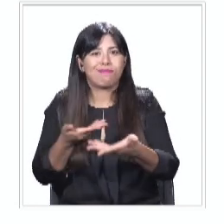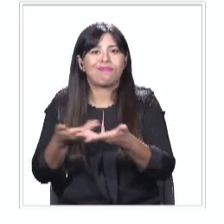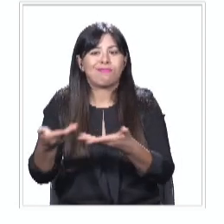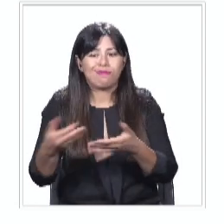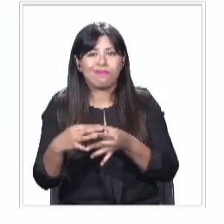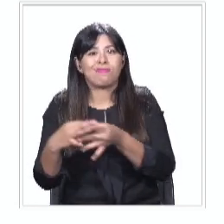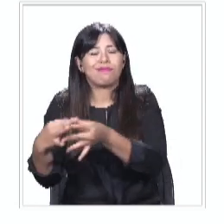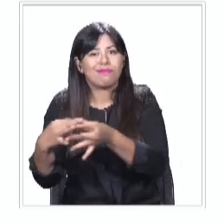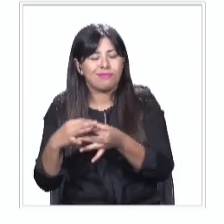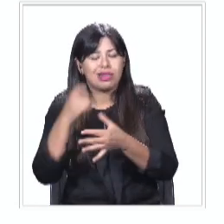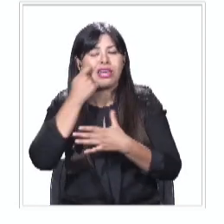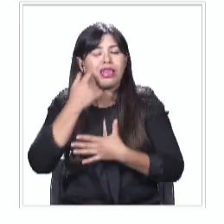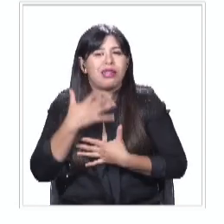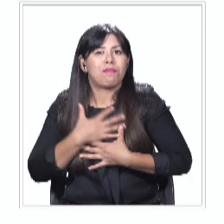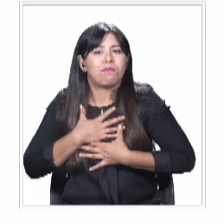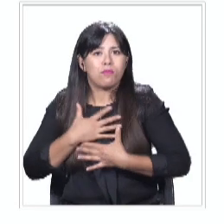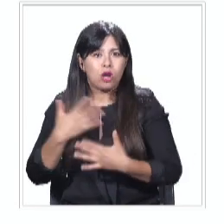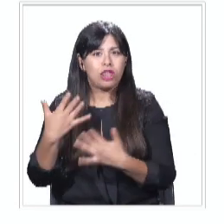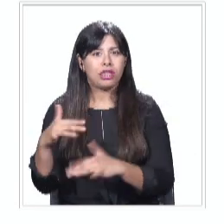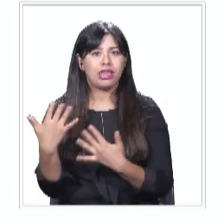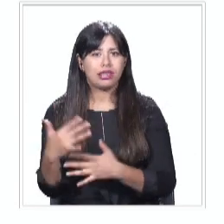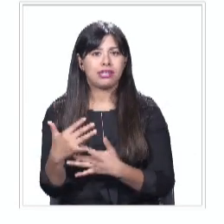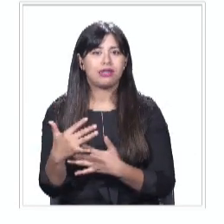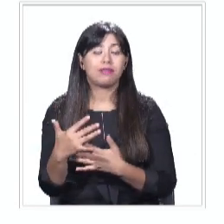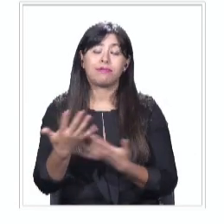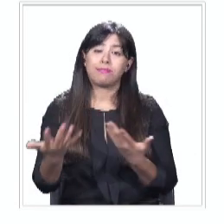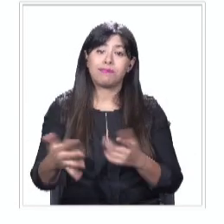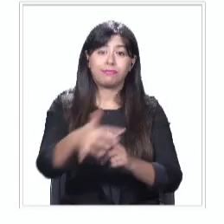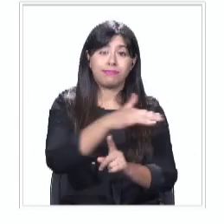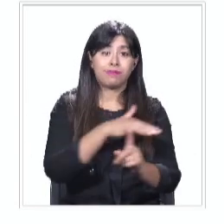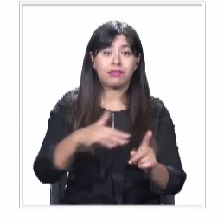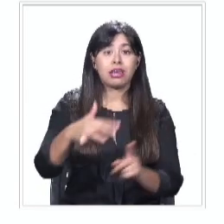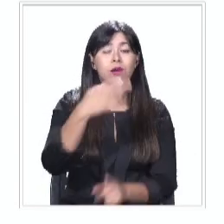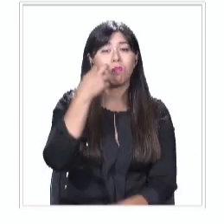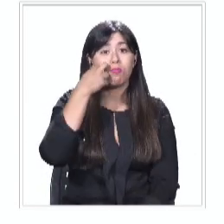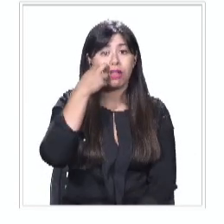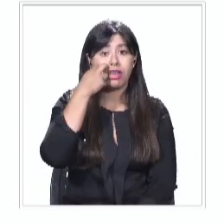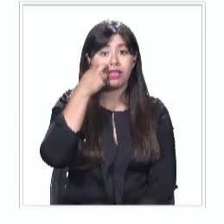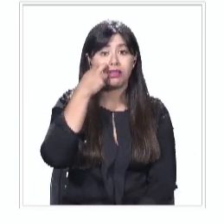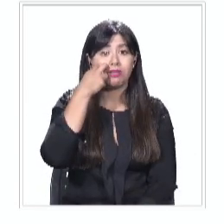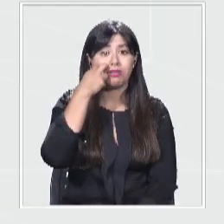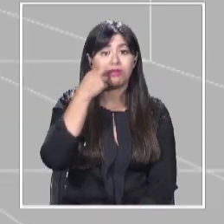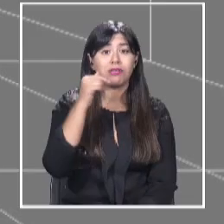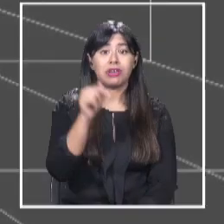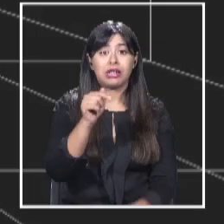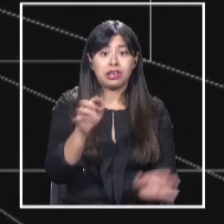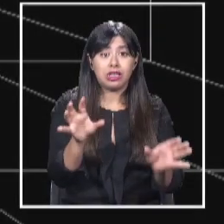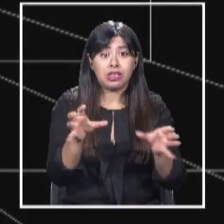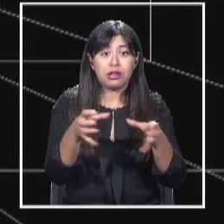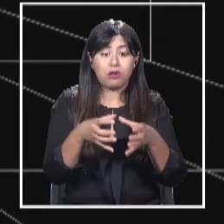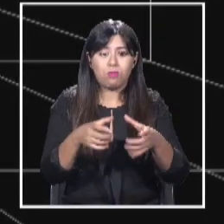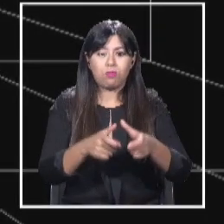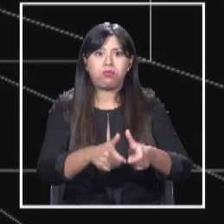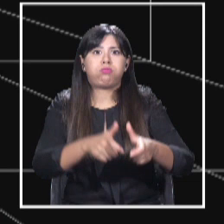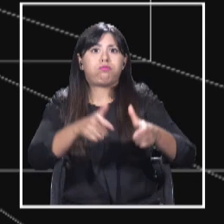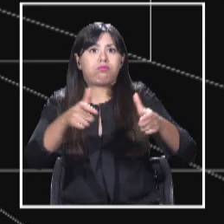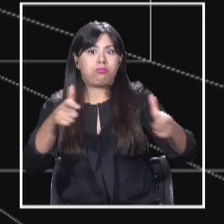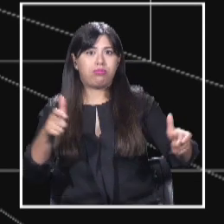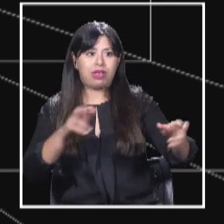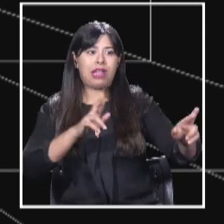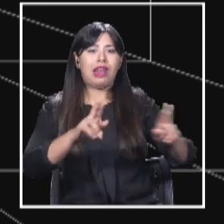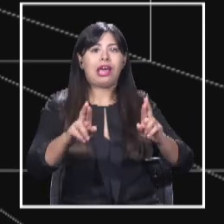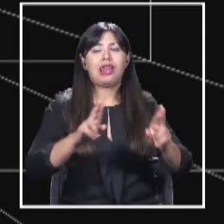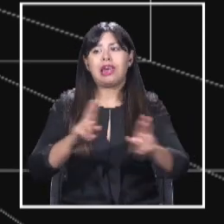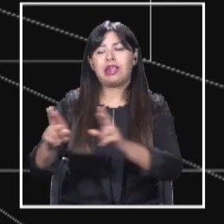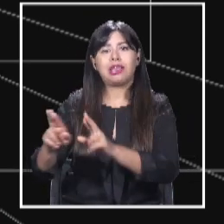una significación, que, por cierto, en el caso de la especie humana, que es la que tiene ese grupo más grande con el que